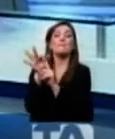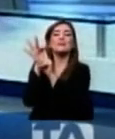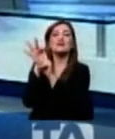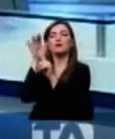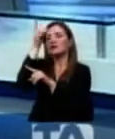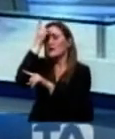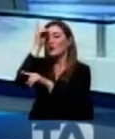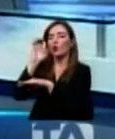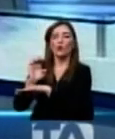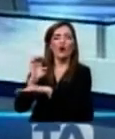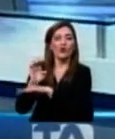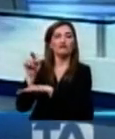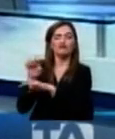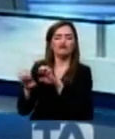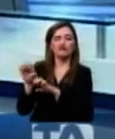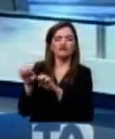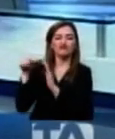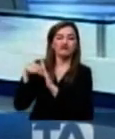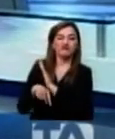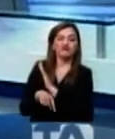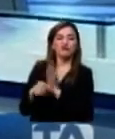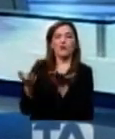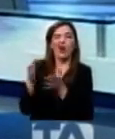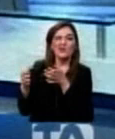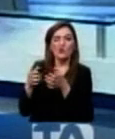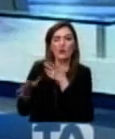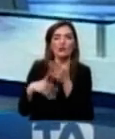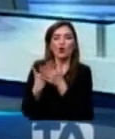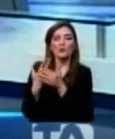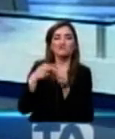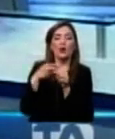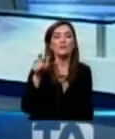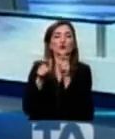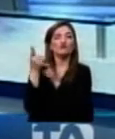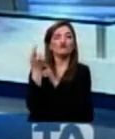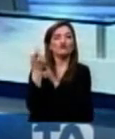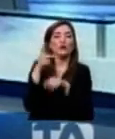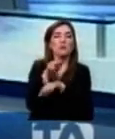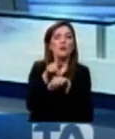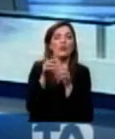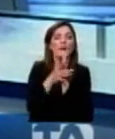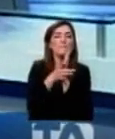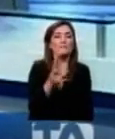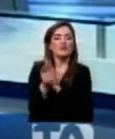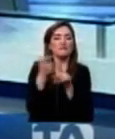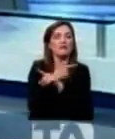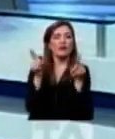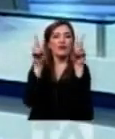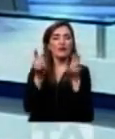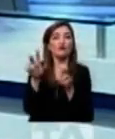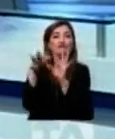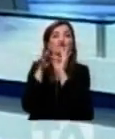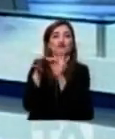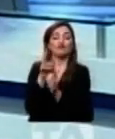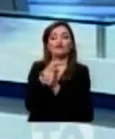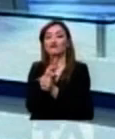deuda ecuatoriana además de los equipos de la institución participaron 11 ciudadanos expertos en varias materias freddy paredes está en dicha institución